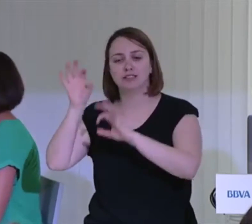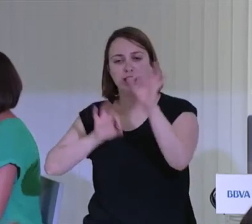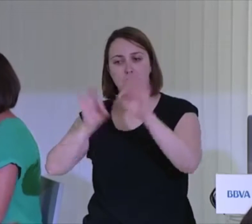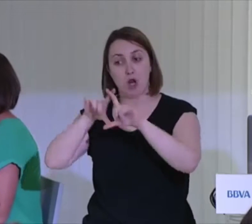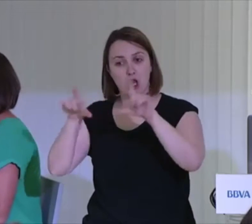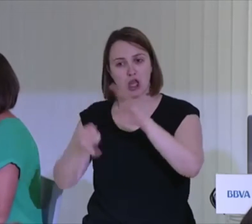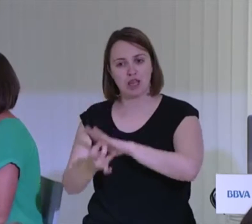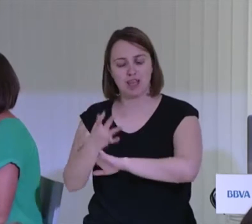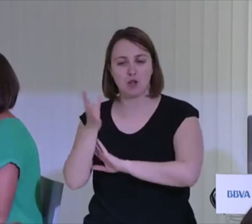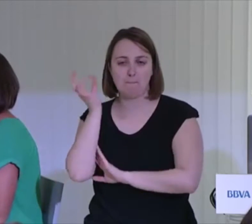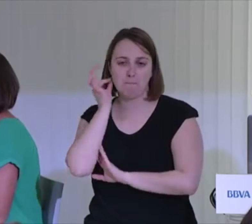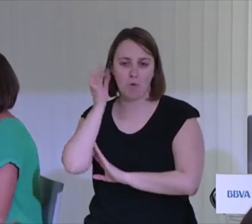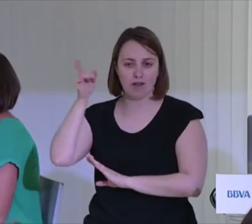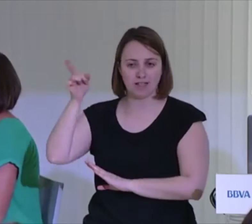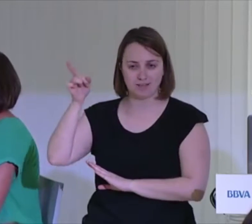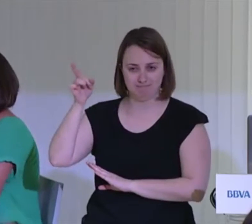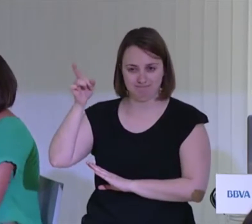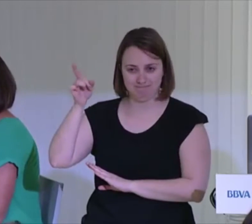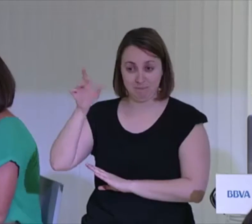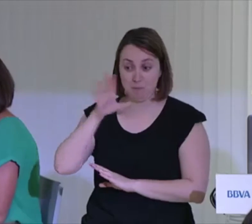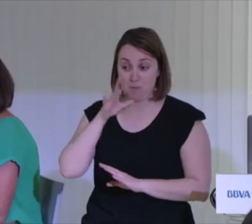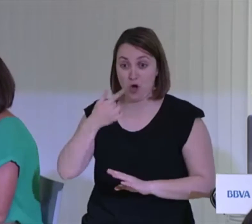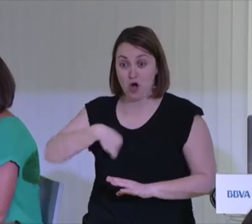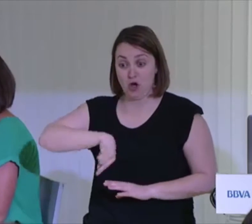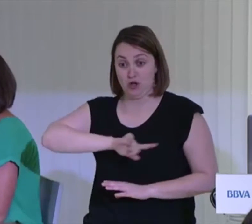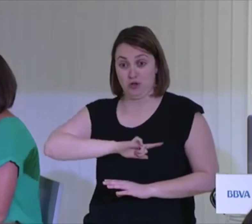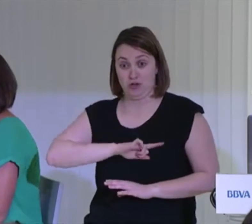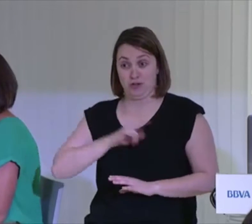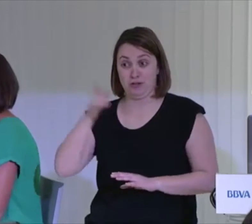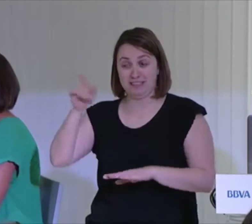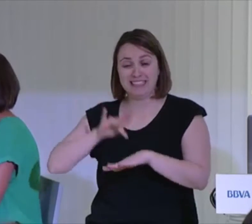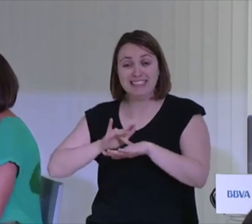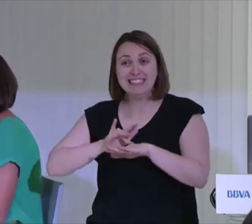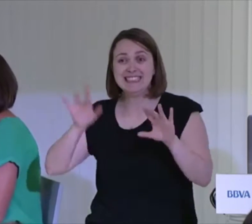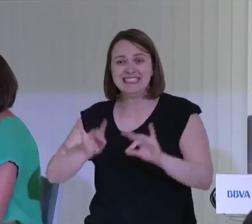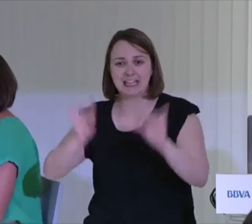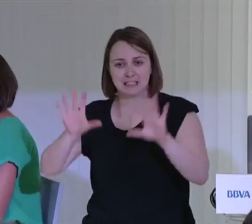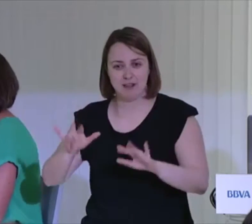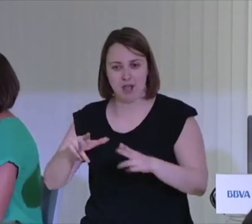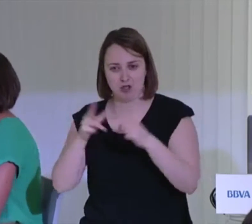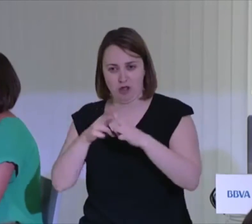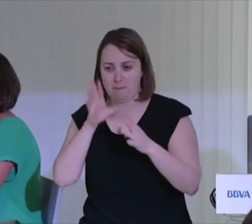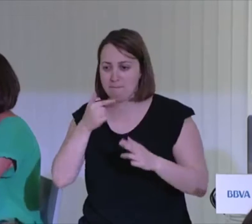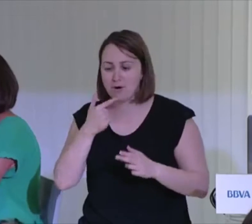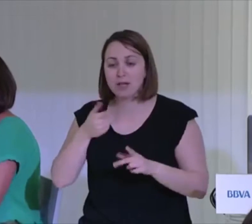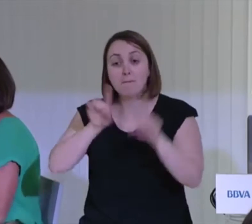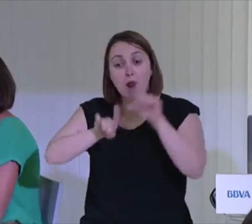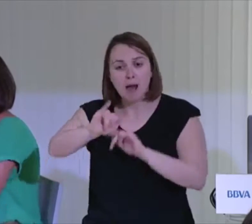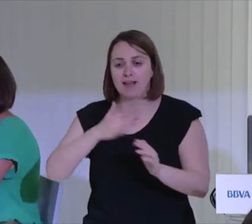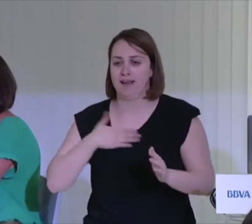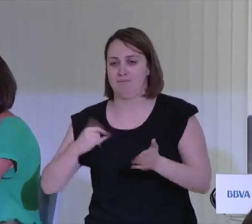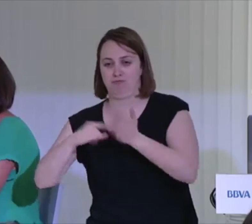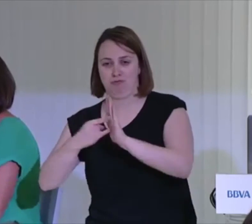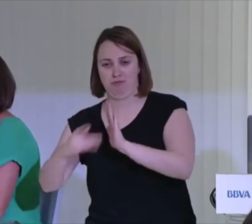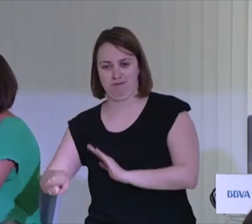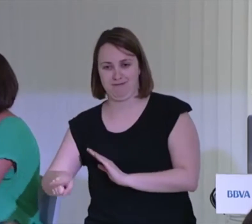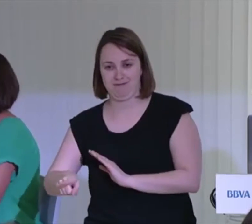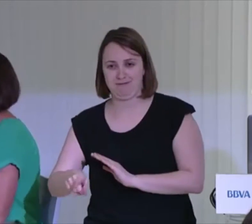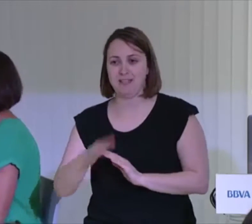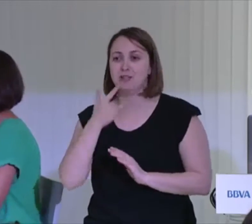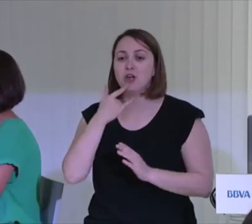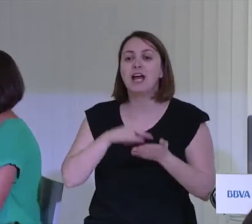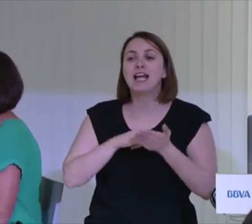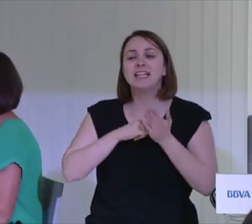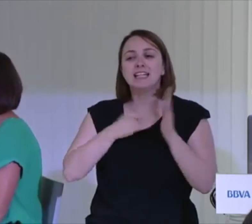emprendimientos los ponen en marcha mujeres, porque tenemos cierta sensibilidad social, porque nos preocupa resolver problemas. La tecnología es